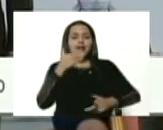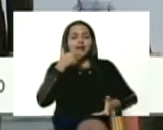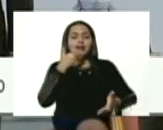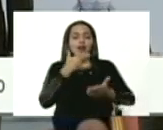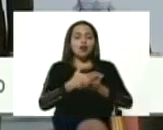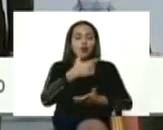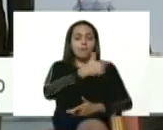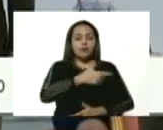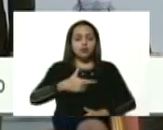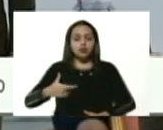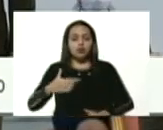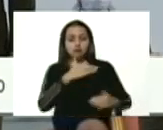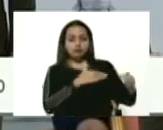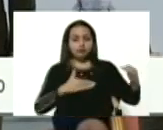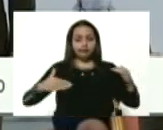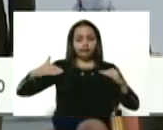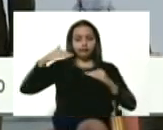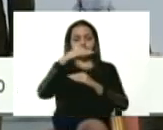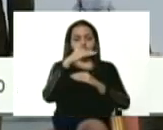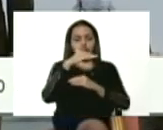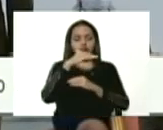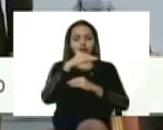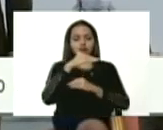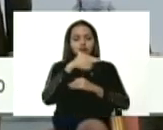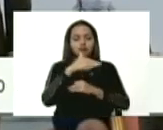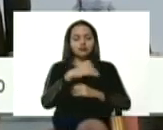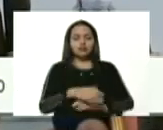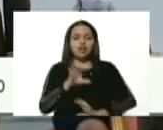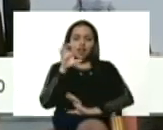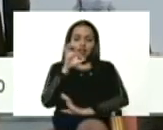Estado estén presentes.